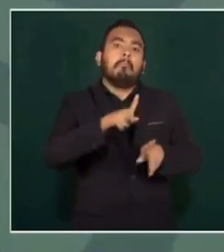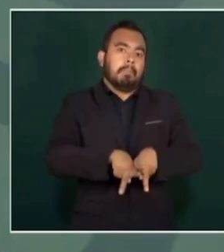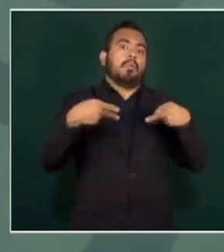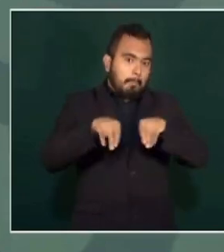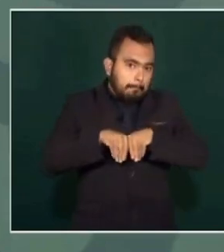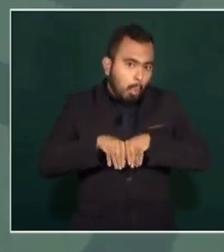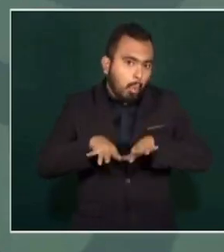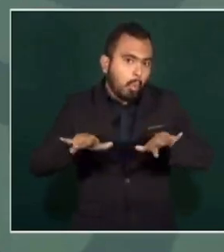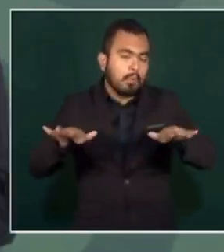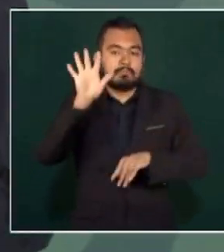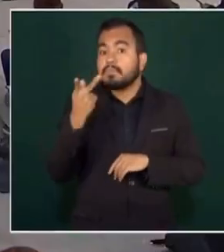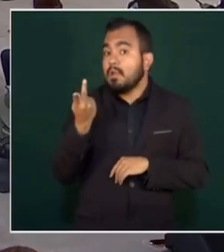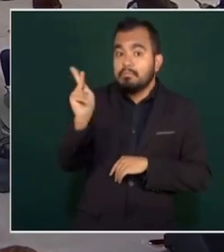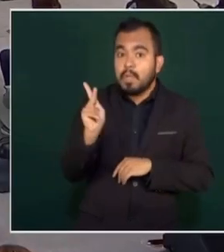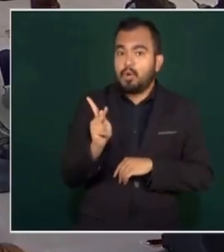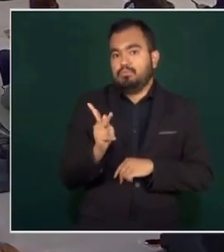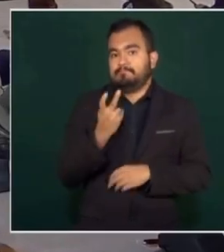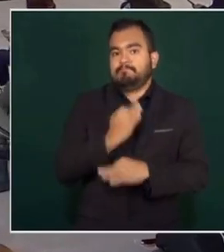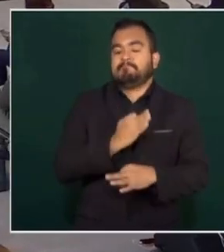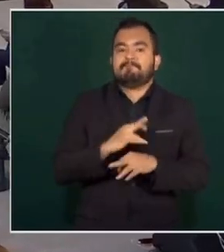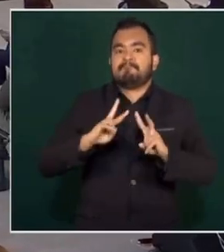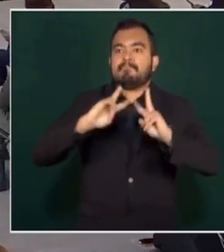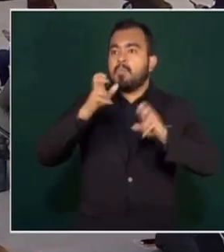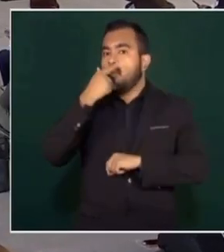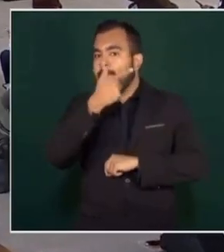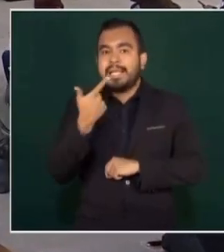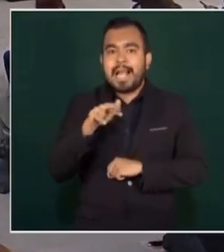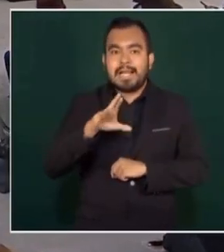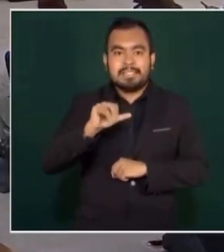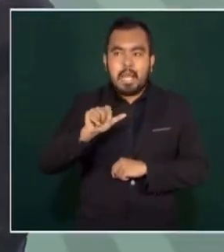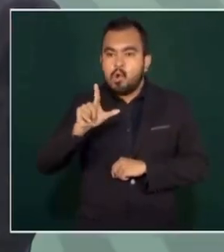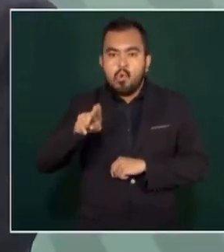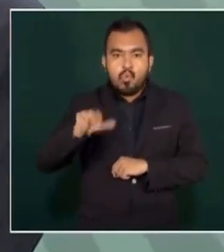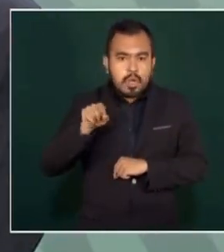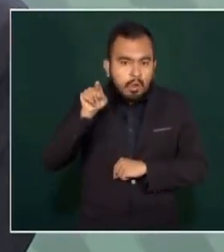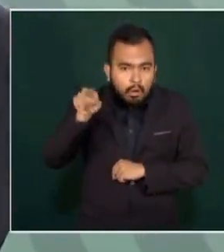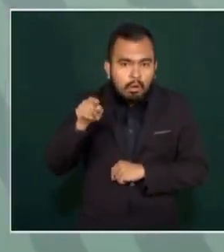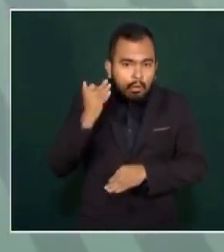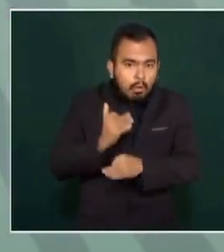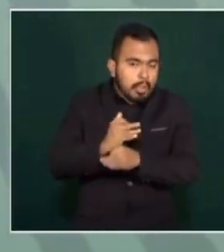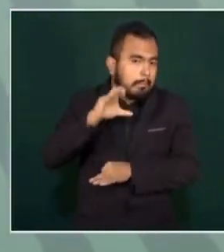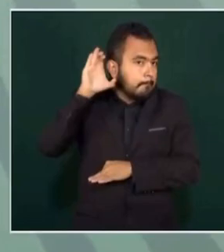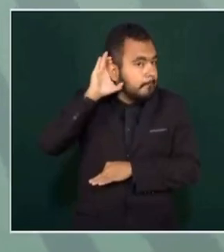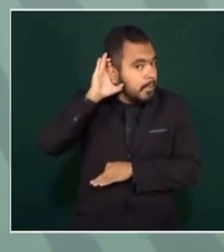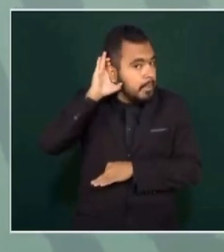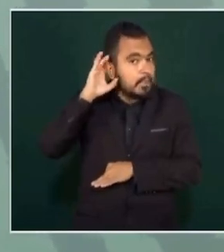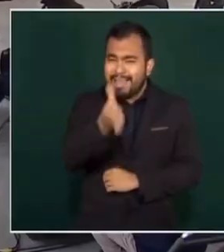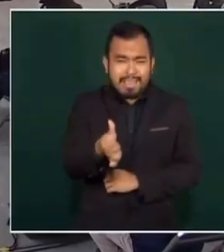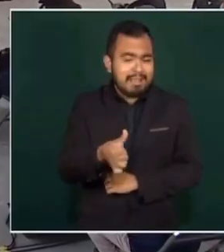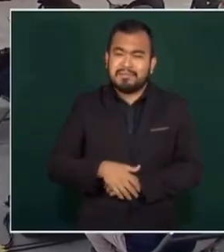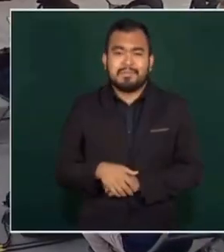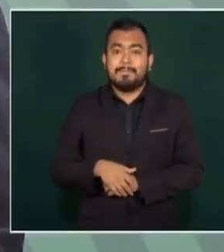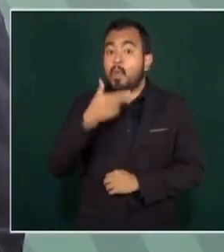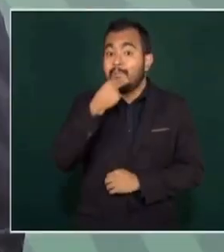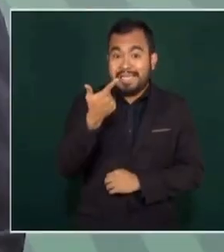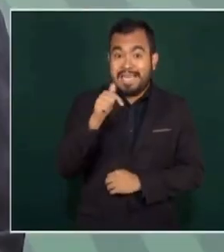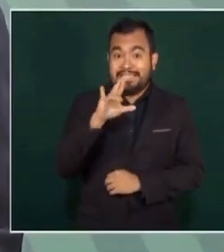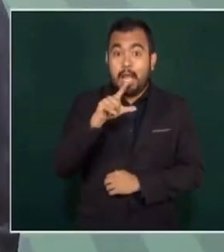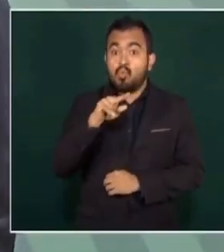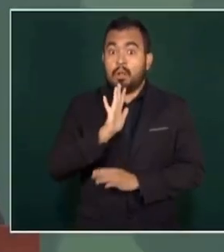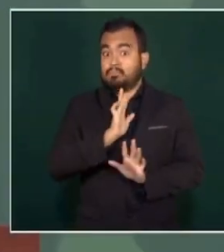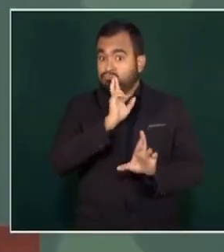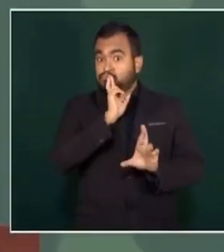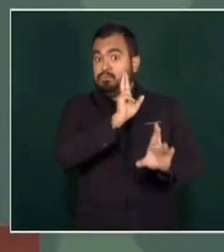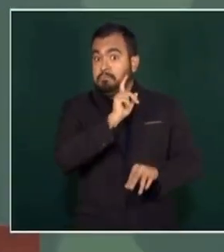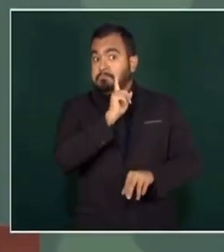Pero el tema de García Luna está vedado. García Luna no se toca.